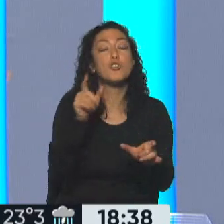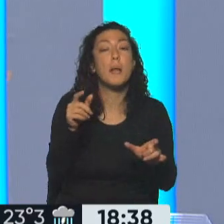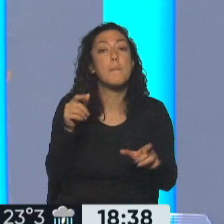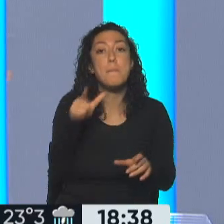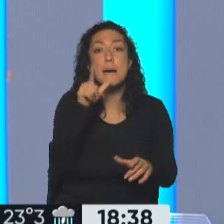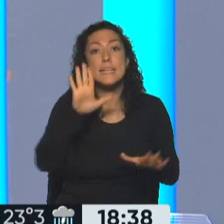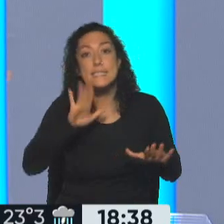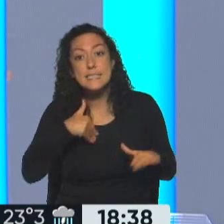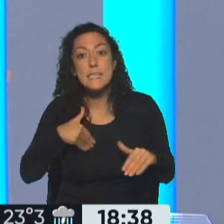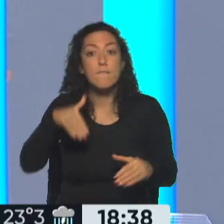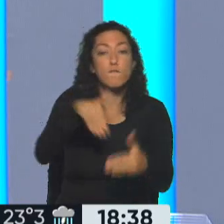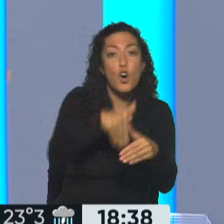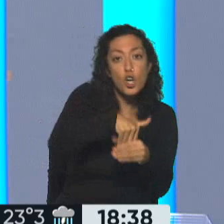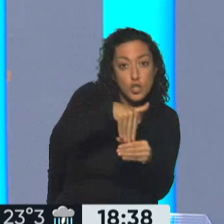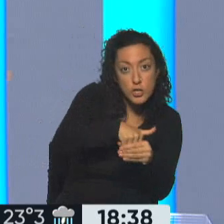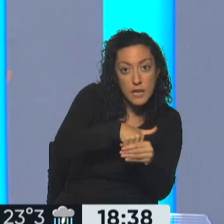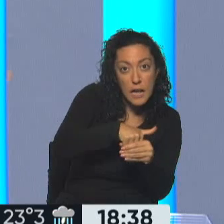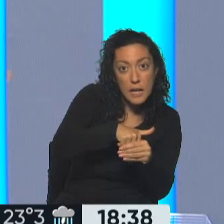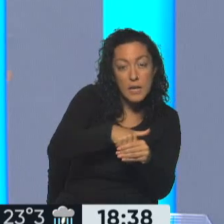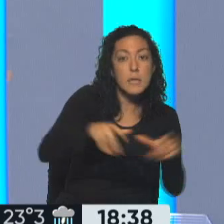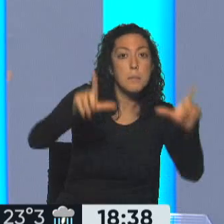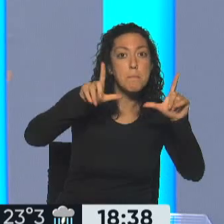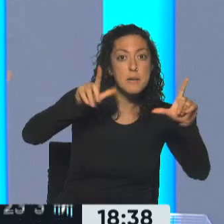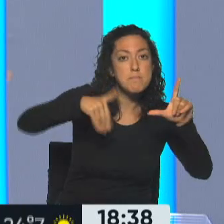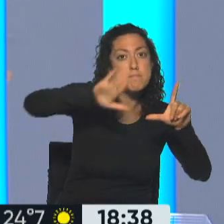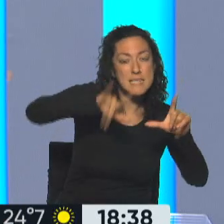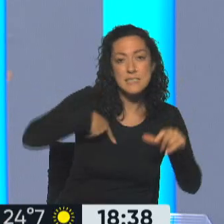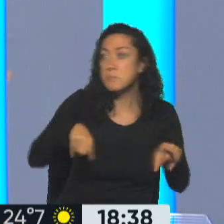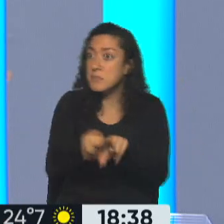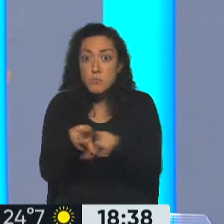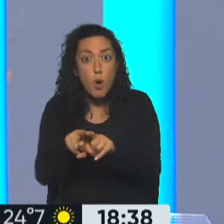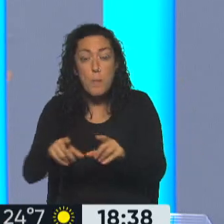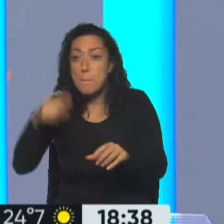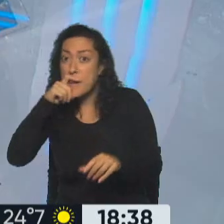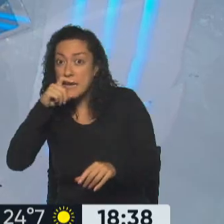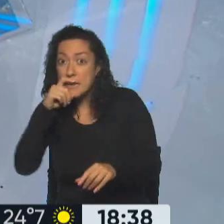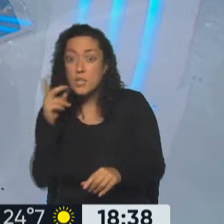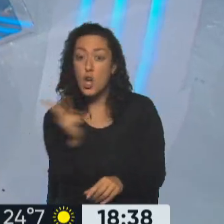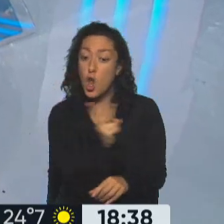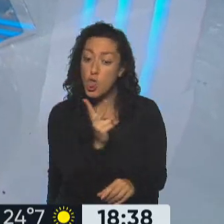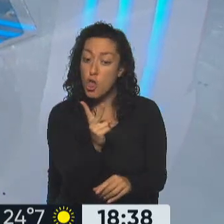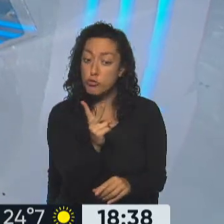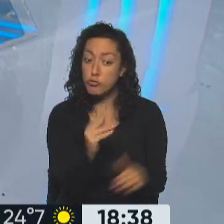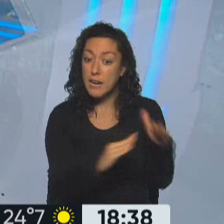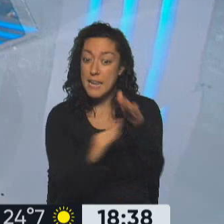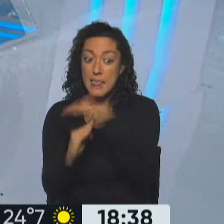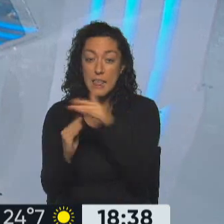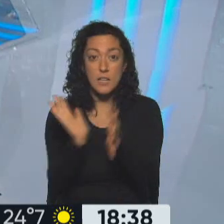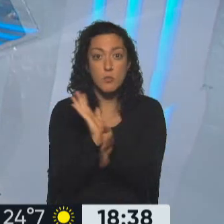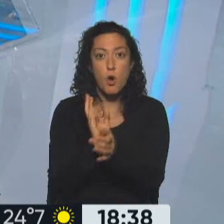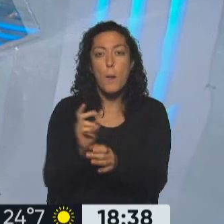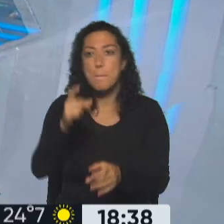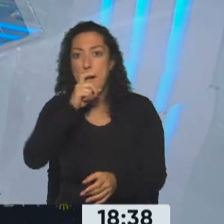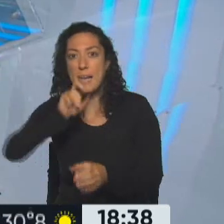electoral que es un poco más alto de lo que es su imagen igual que claro o sea tan en espejo y yo creo que la renuncia